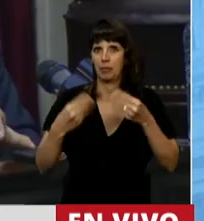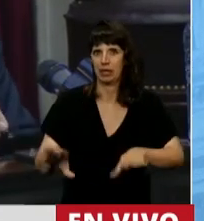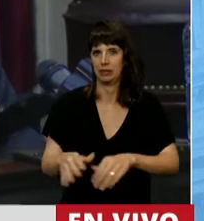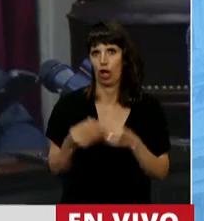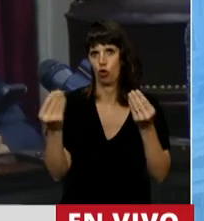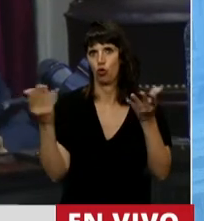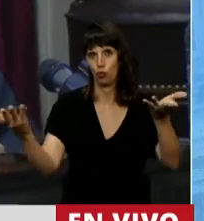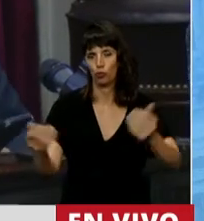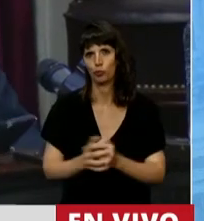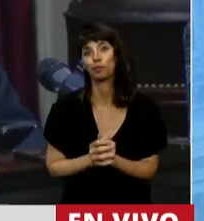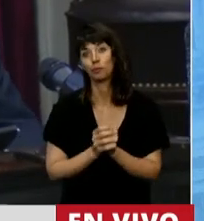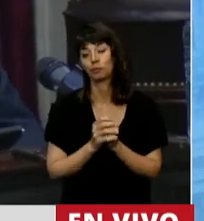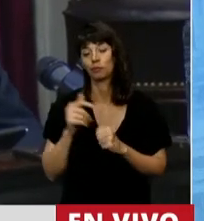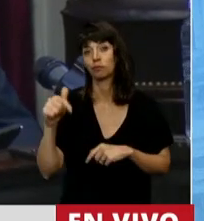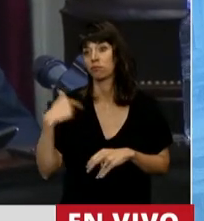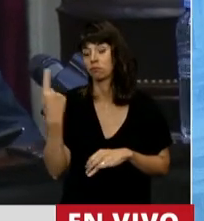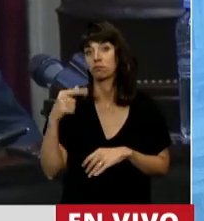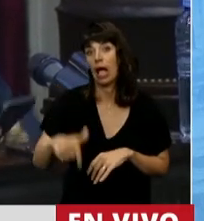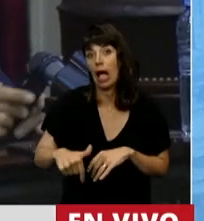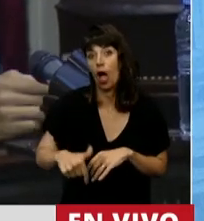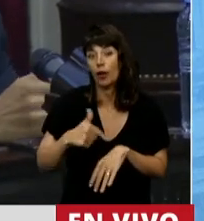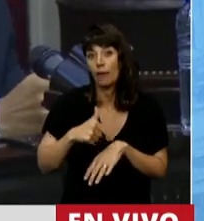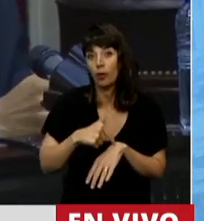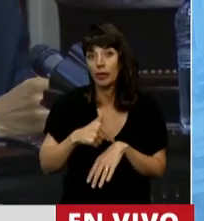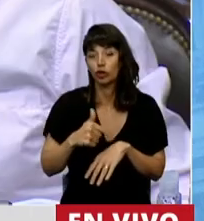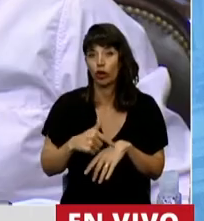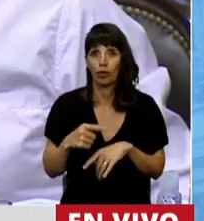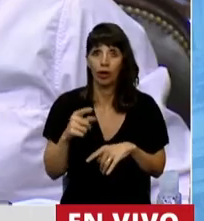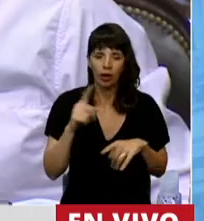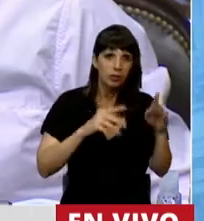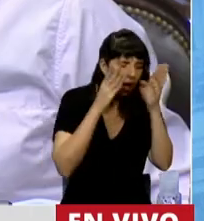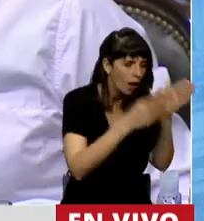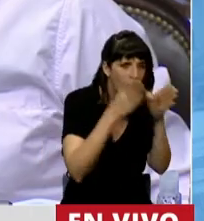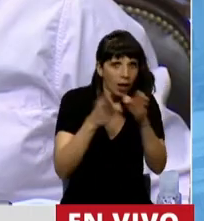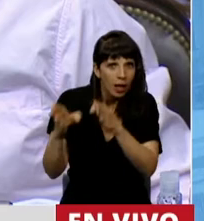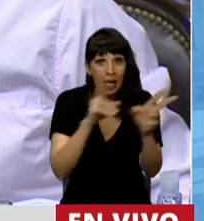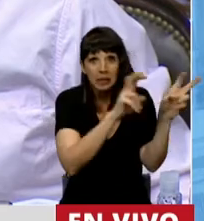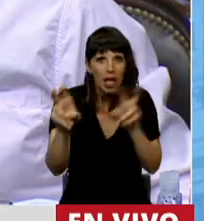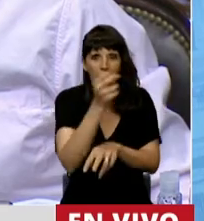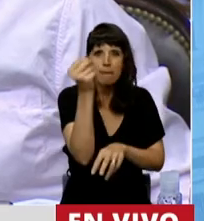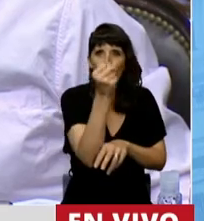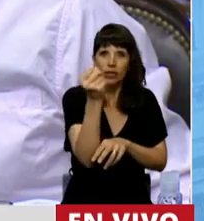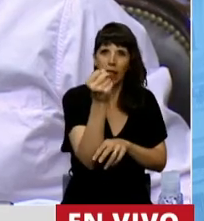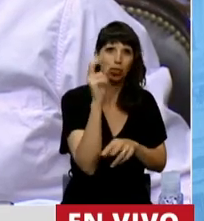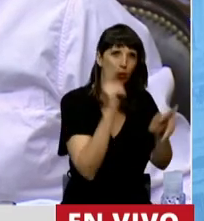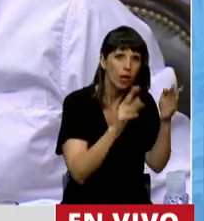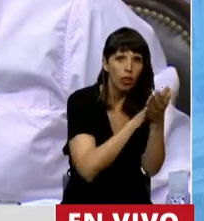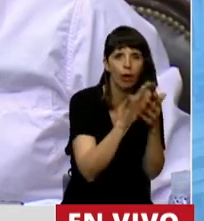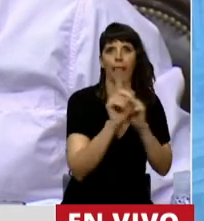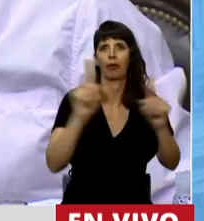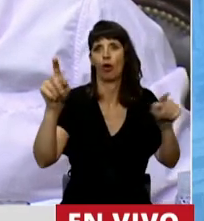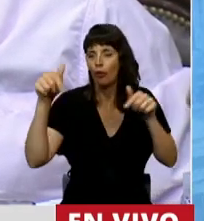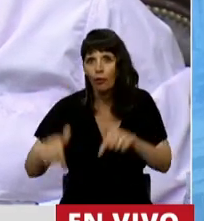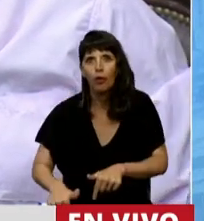acá estamos, en vez de estar ocupándonos de todos estos temas prioritarios para los argentinos, debatiendo un